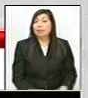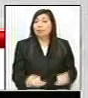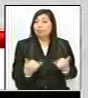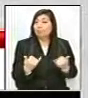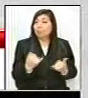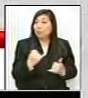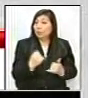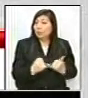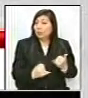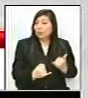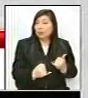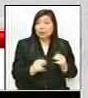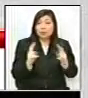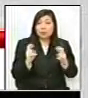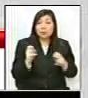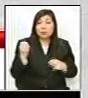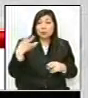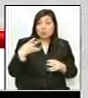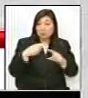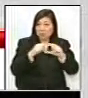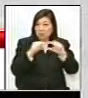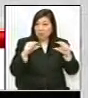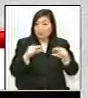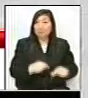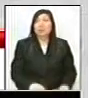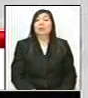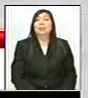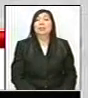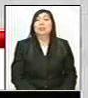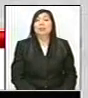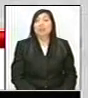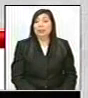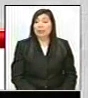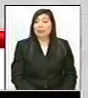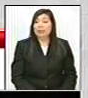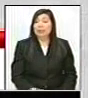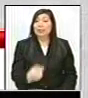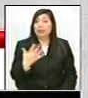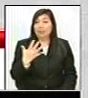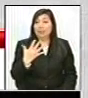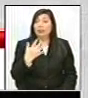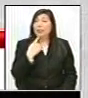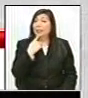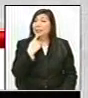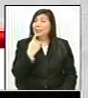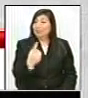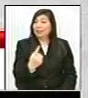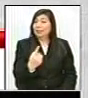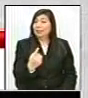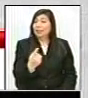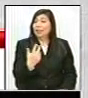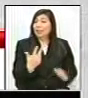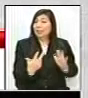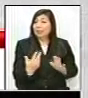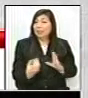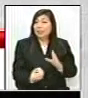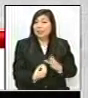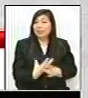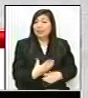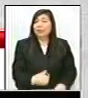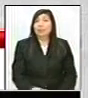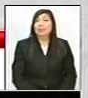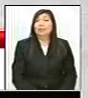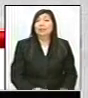En este último punto, el cuarto párrafo que he leído de la página 5, se hace referencia que el 13 de septiembre